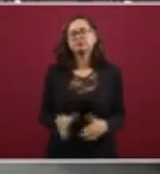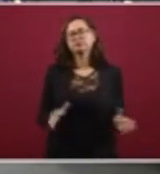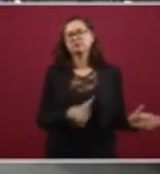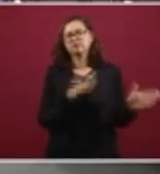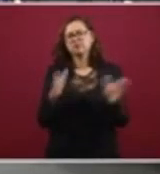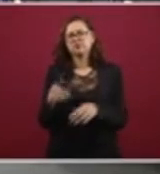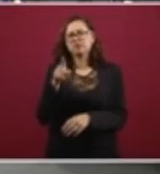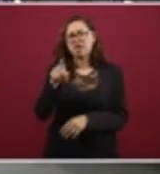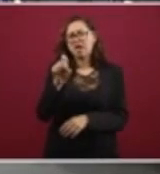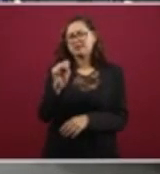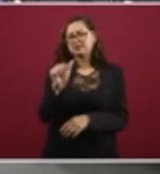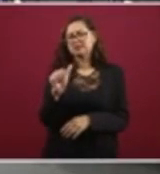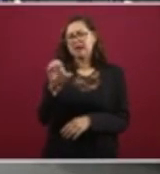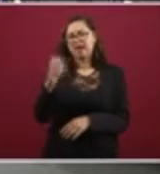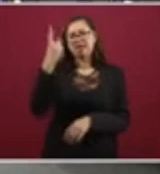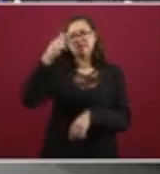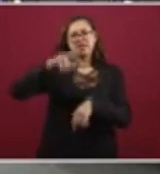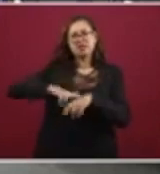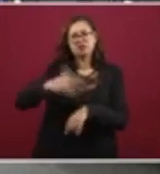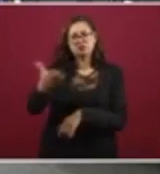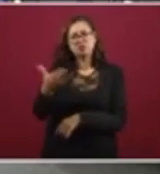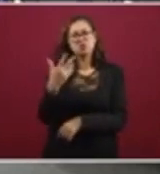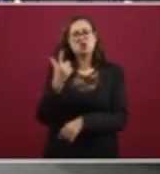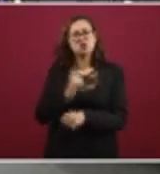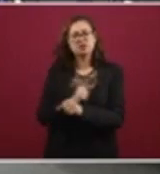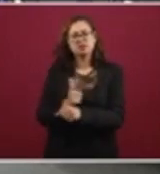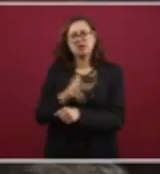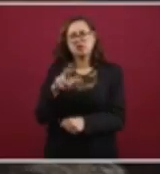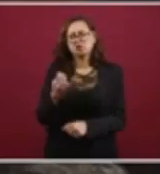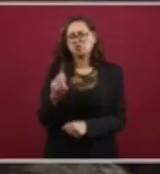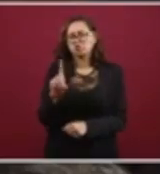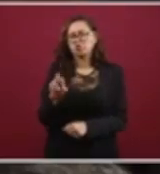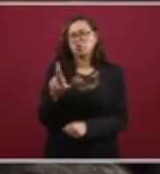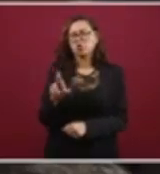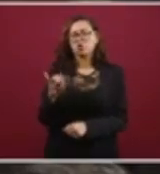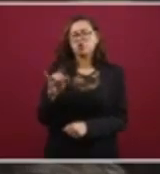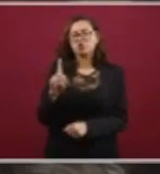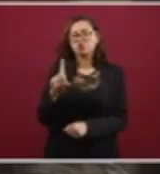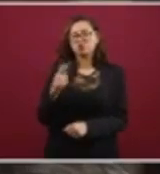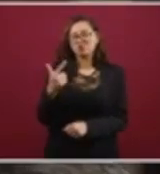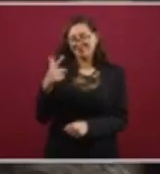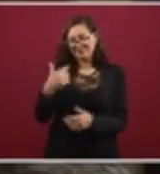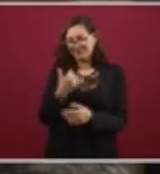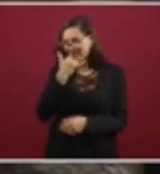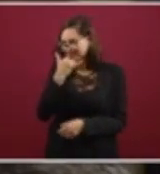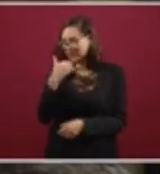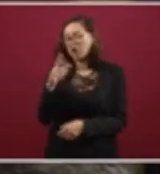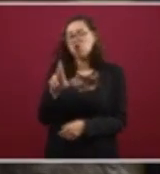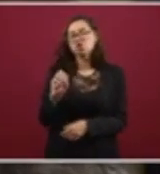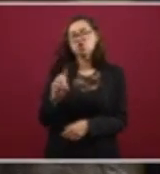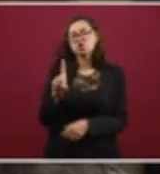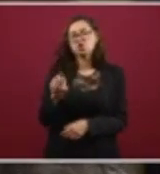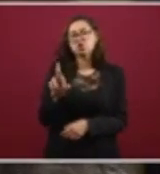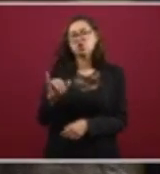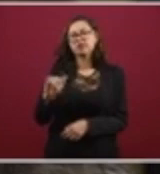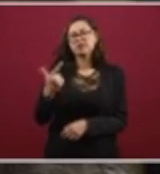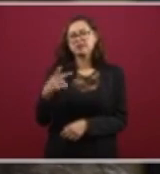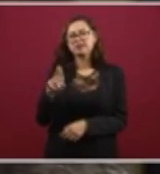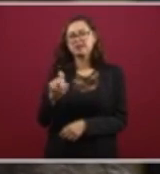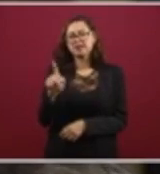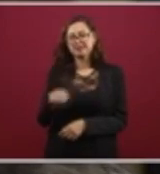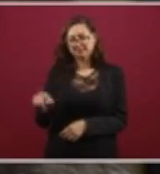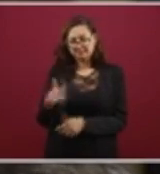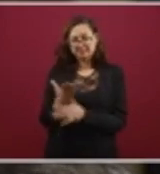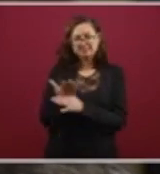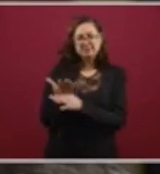director del SAE, licenciado Rodríguez, si fuera tan amable de decirnos si habría la posibilidad de que